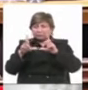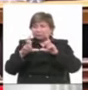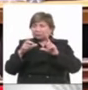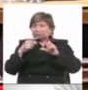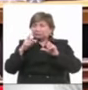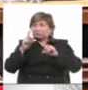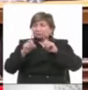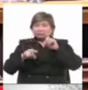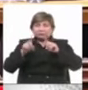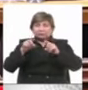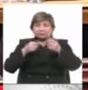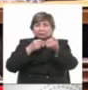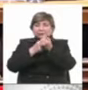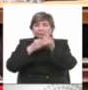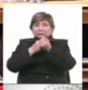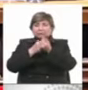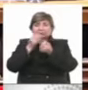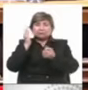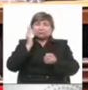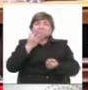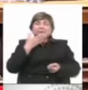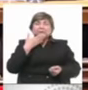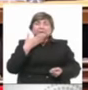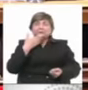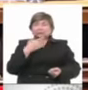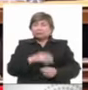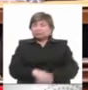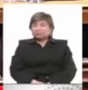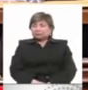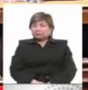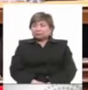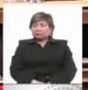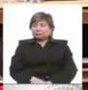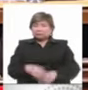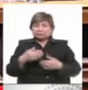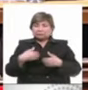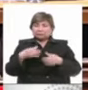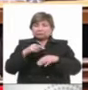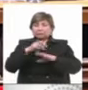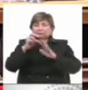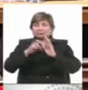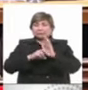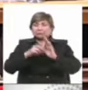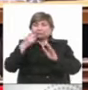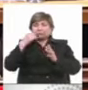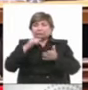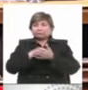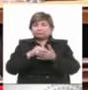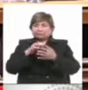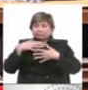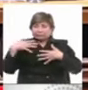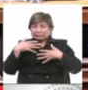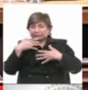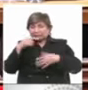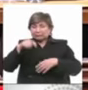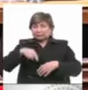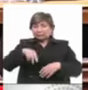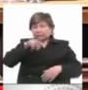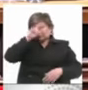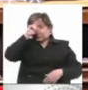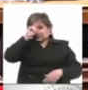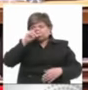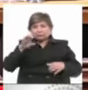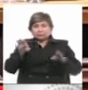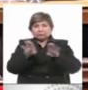ciertos sectores que han apoyado las campañas de ya sabemos quiénes, tienen un plan para generar zozobra en el país. De